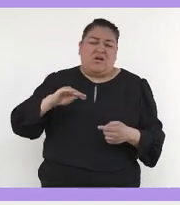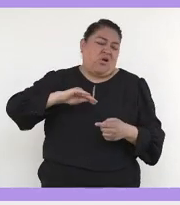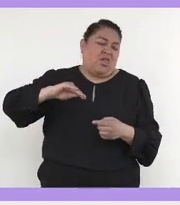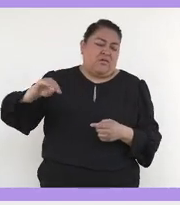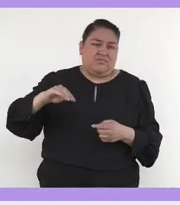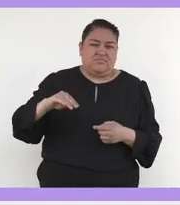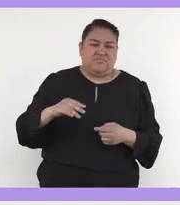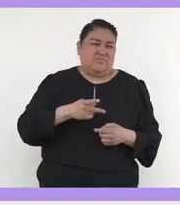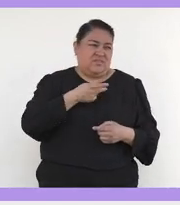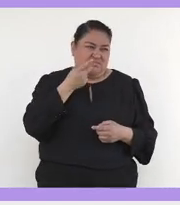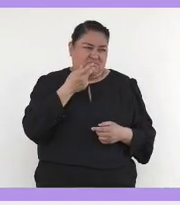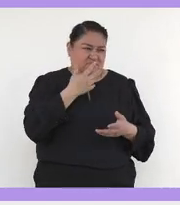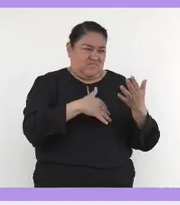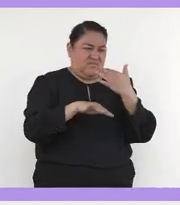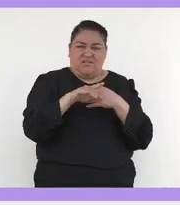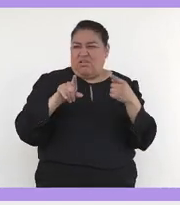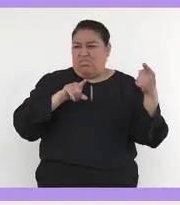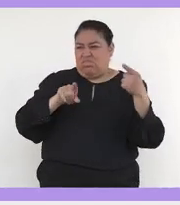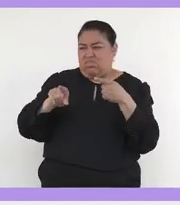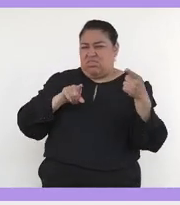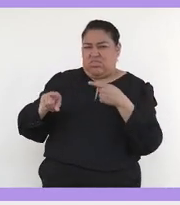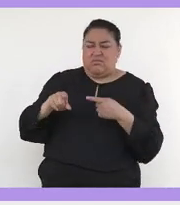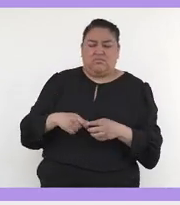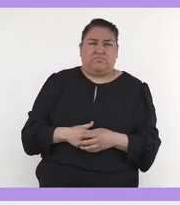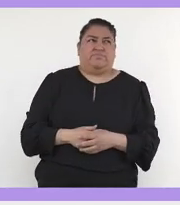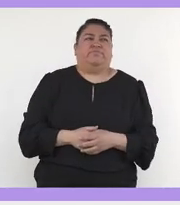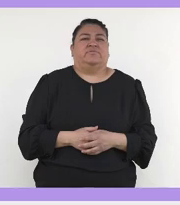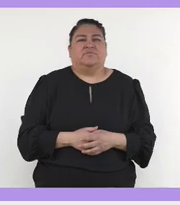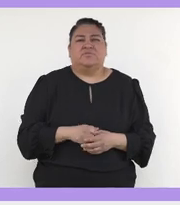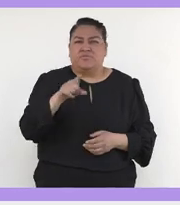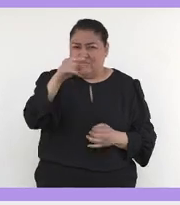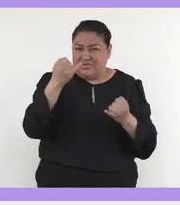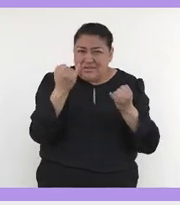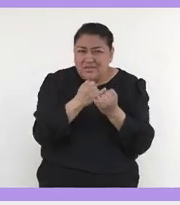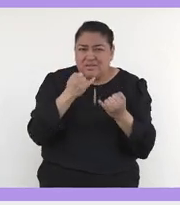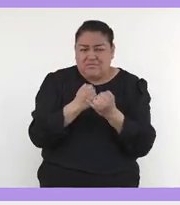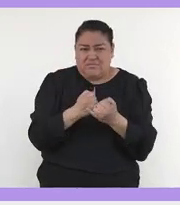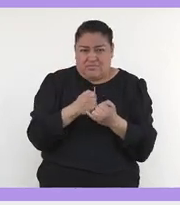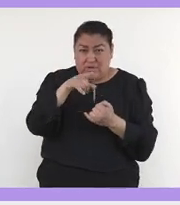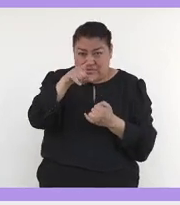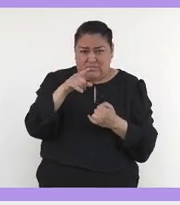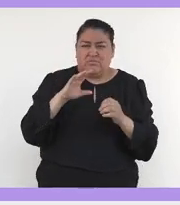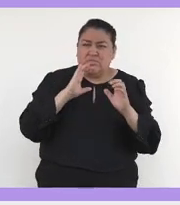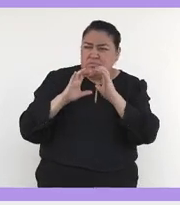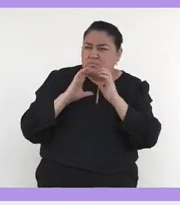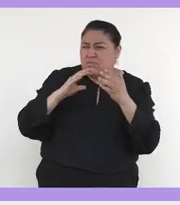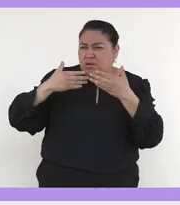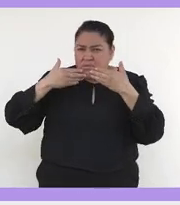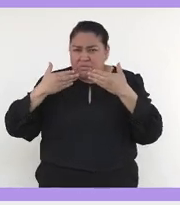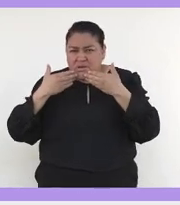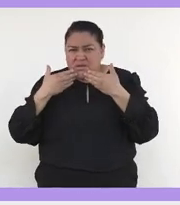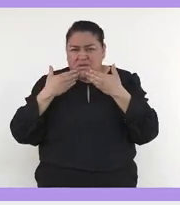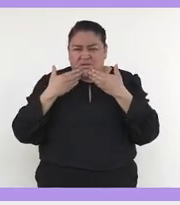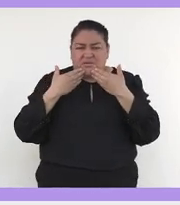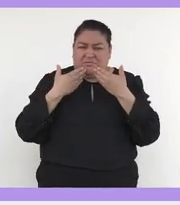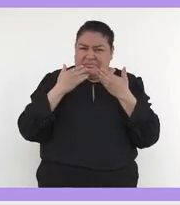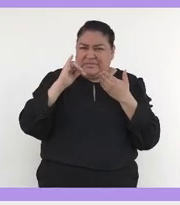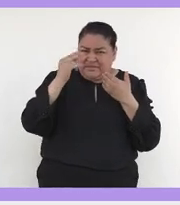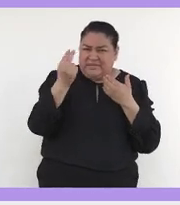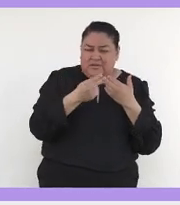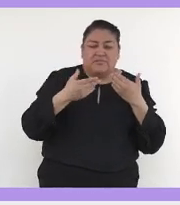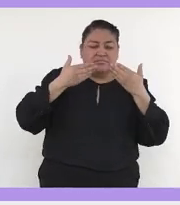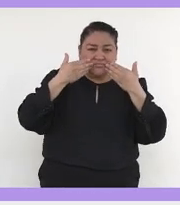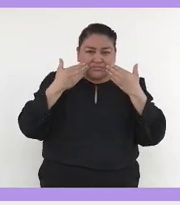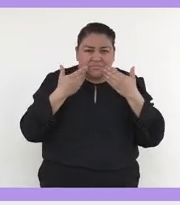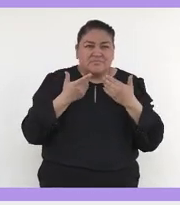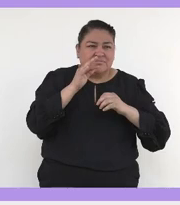en sus palabras se nota que no nos respeta no sean esa persona al contrario que sus palabras sean amigables que sean palabras de